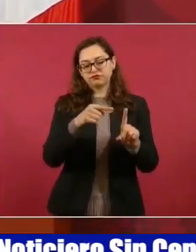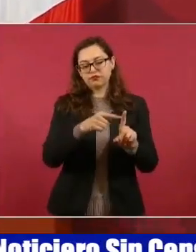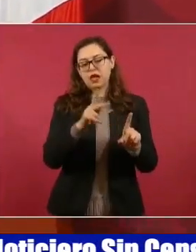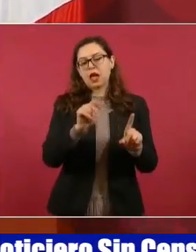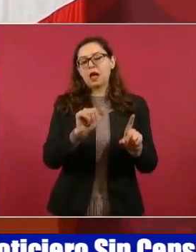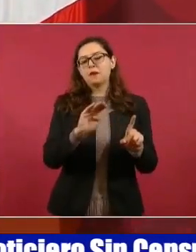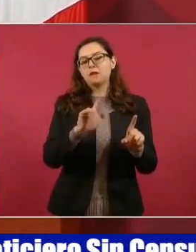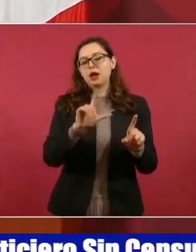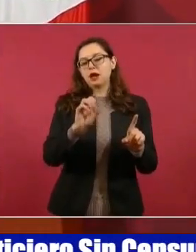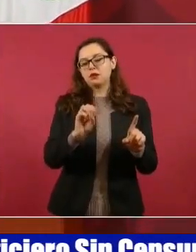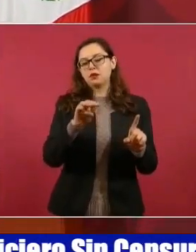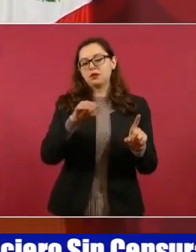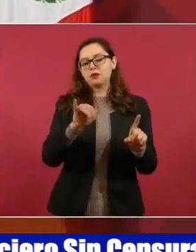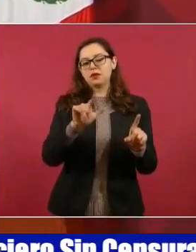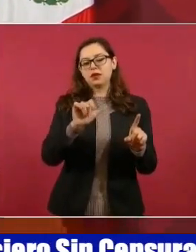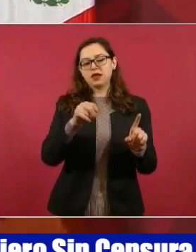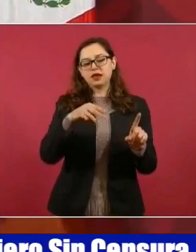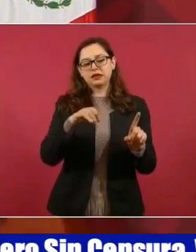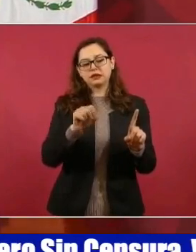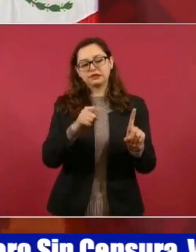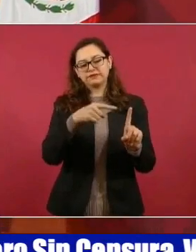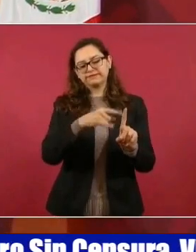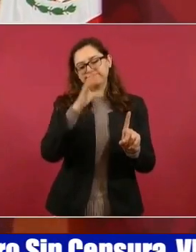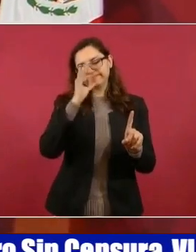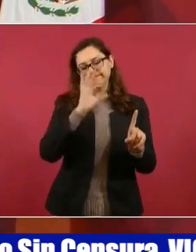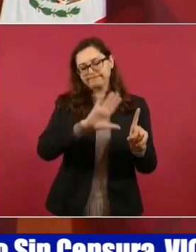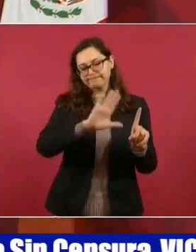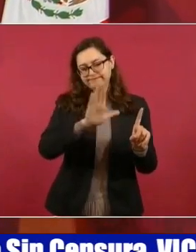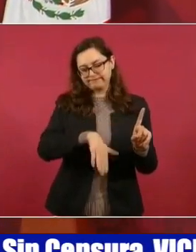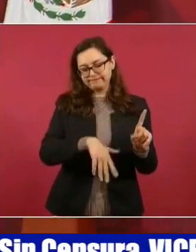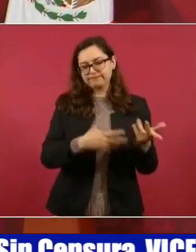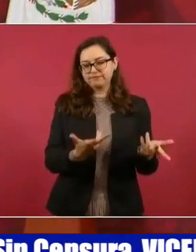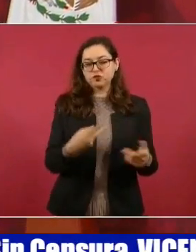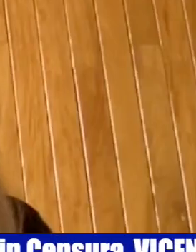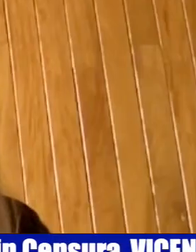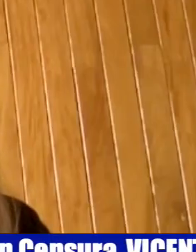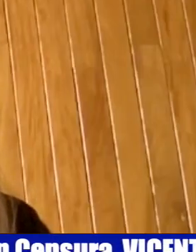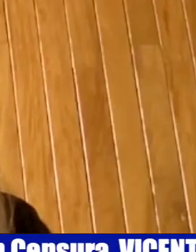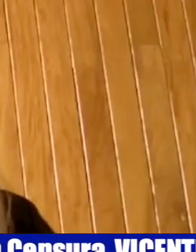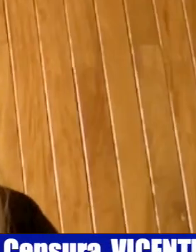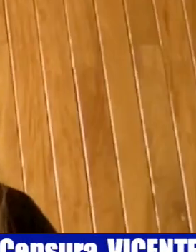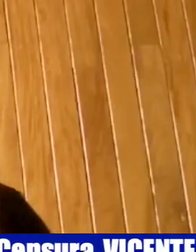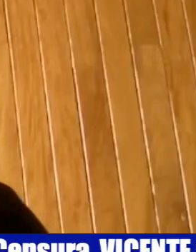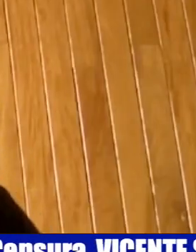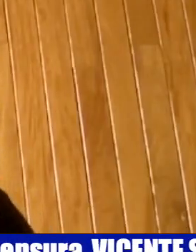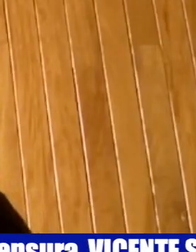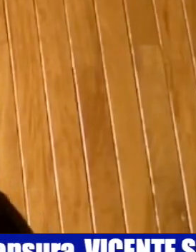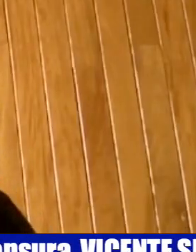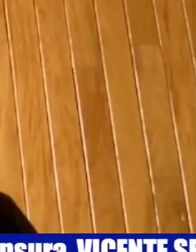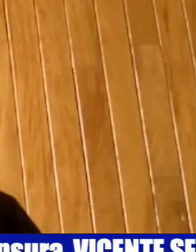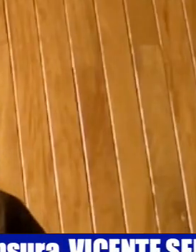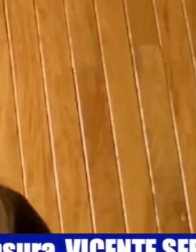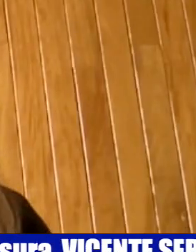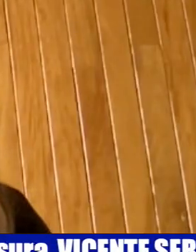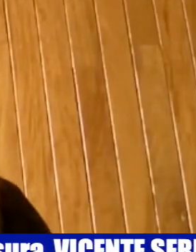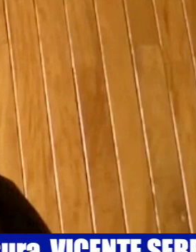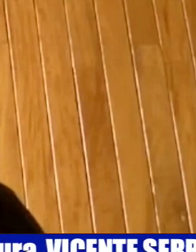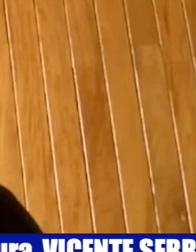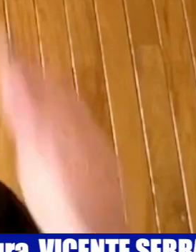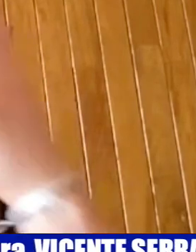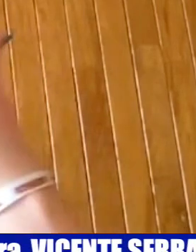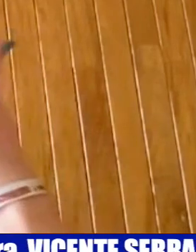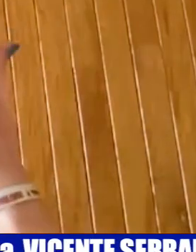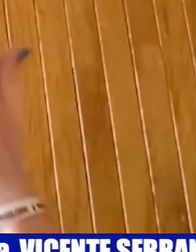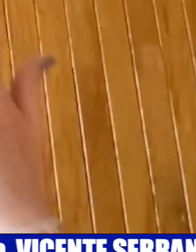México desde hace décadas, y creo no exagerar, María José. No, definitivamente no exageras, Vicente,